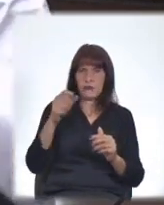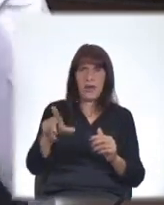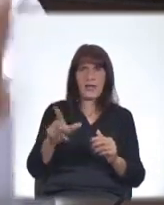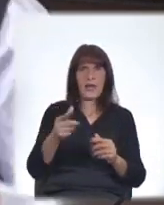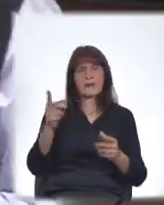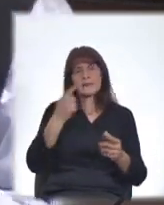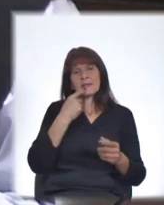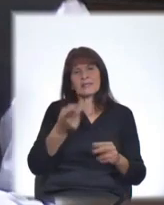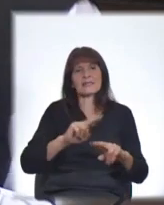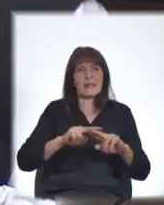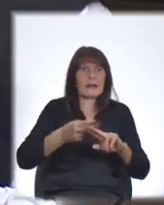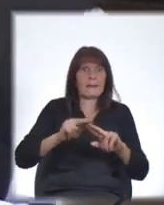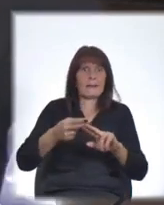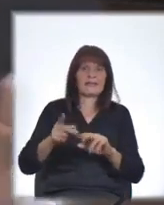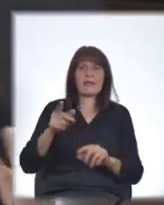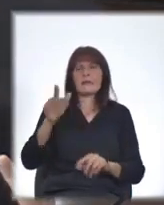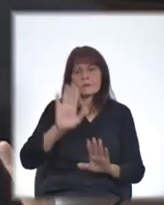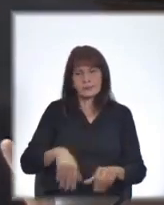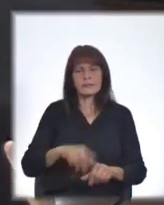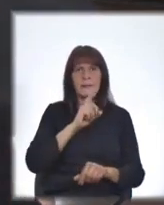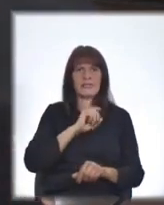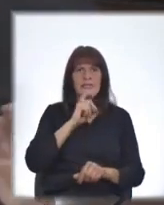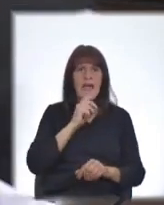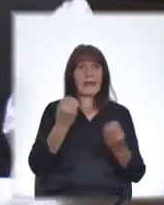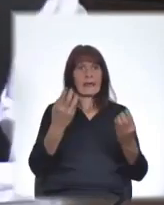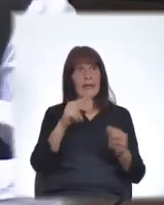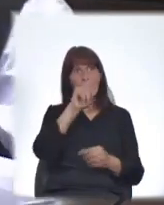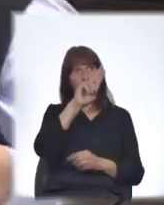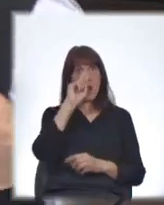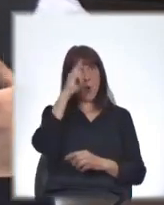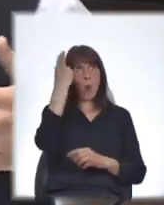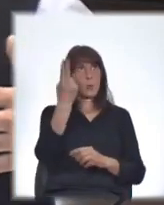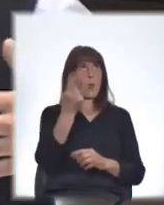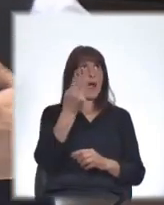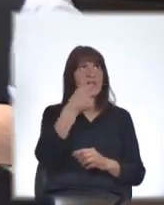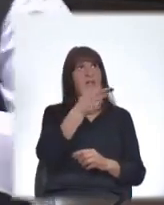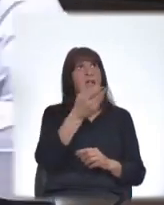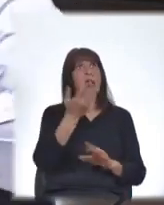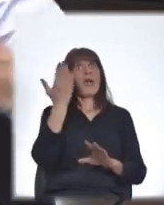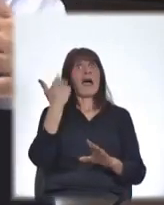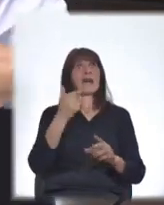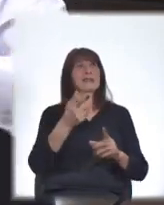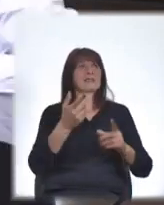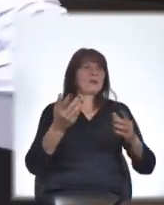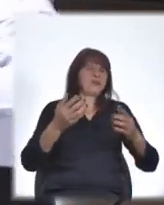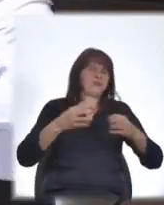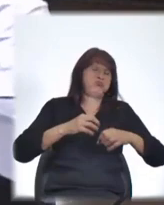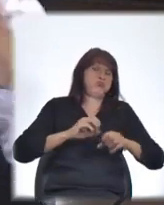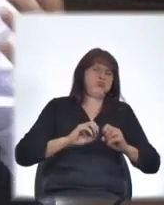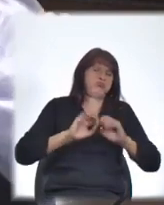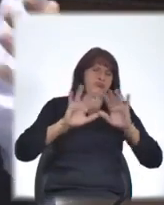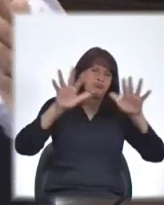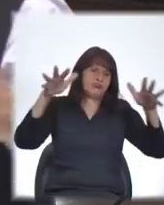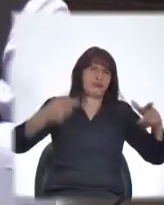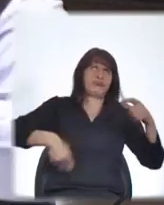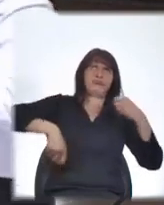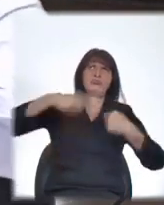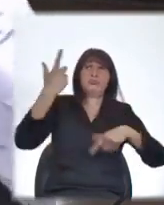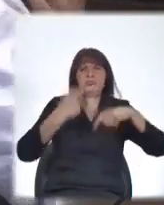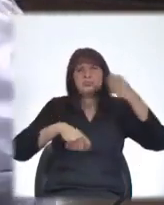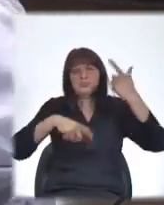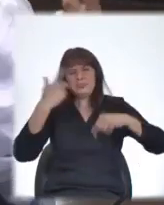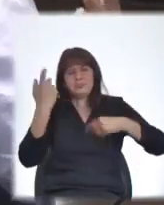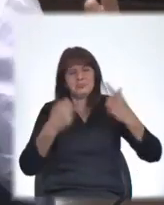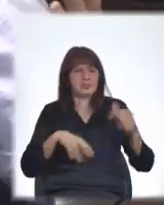sigue siendo mentira, de que el Uruguay estaba totalmente desbordado, con un despilfarro terrible, con